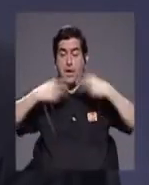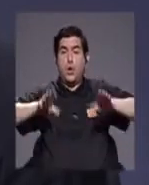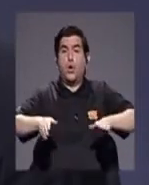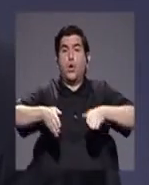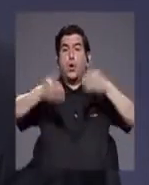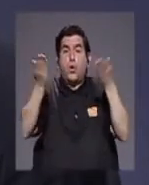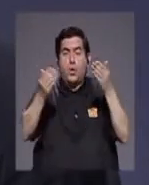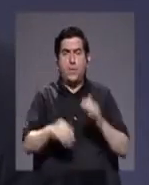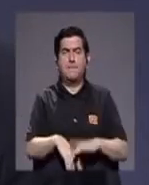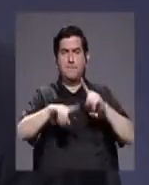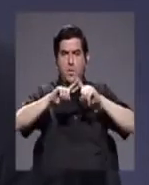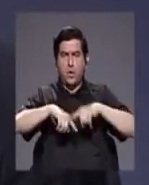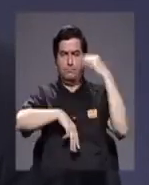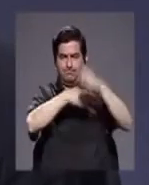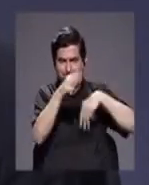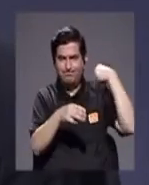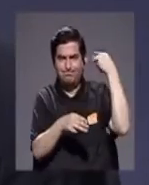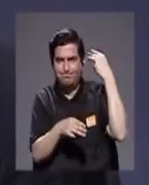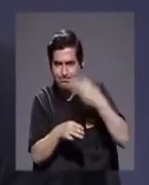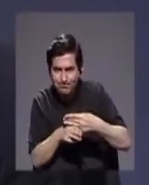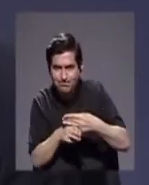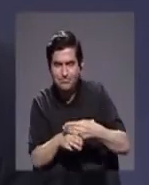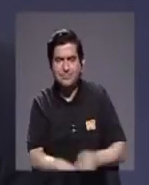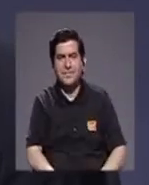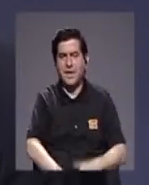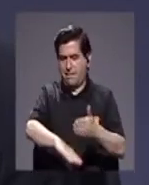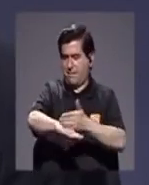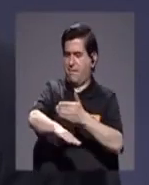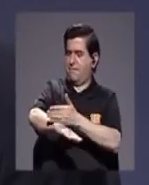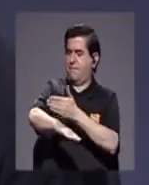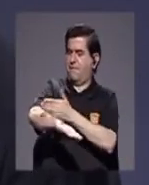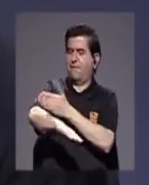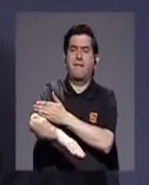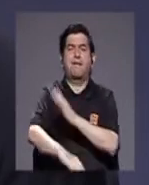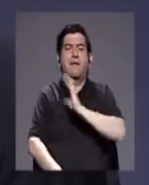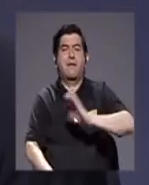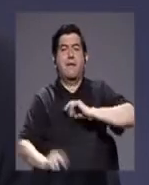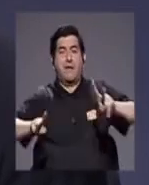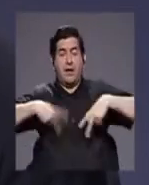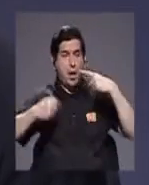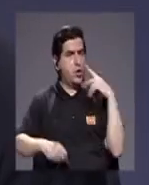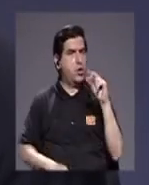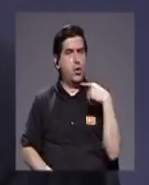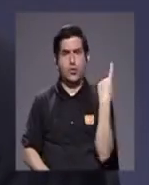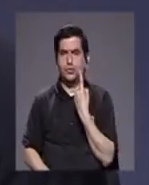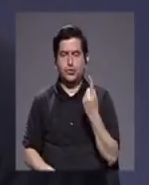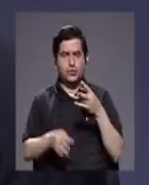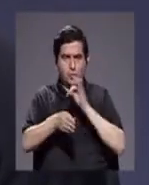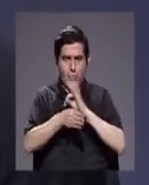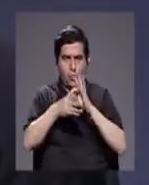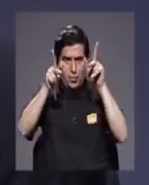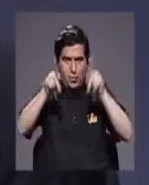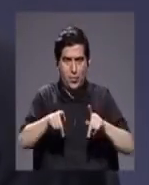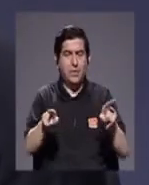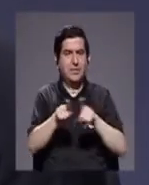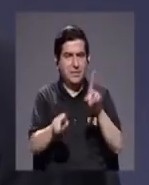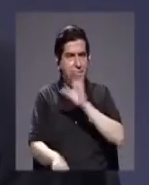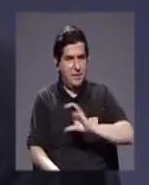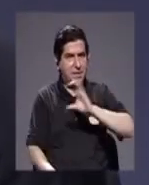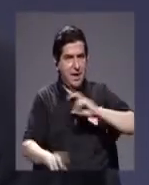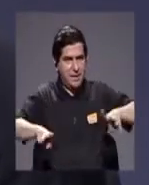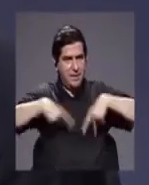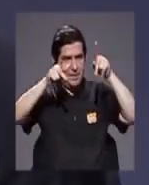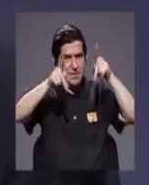una tendencia a nivel mundial a mejorar la calidad de vida, no solamente el tratamiento de las personas, sino la calidad de vida